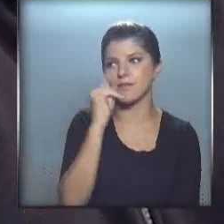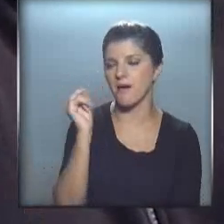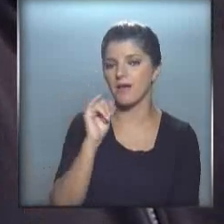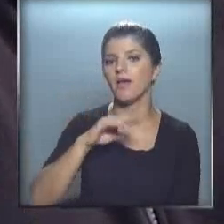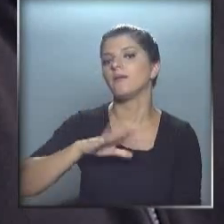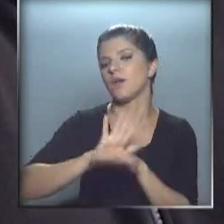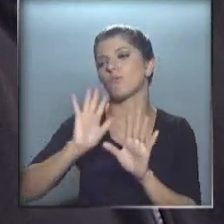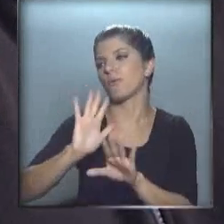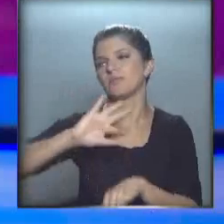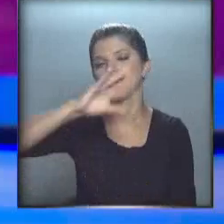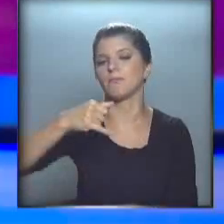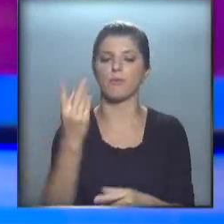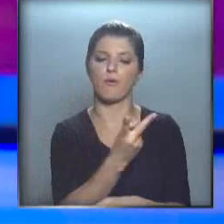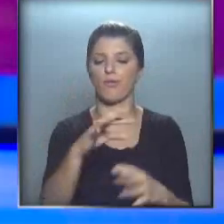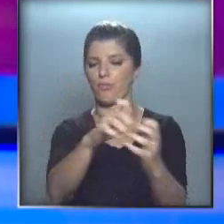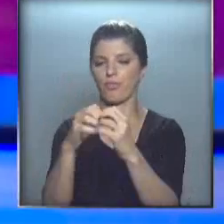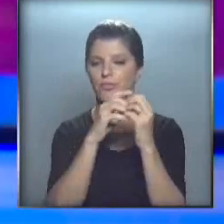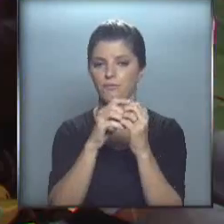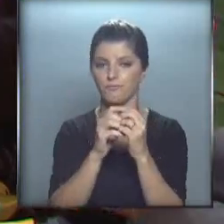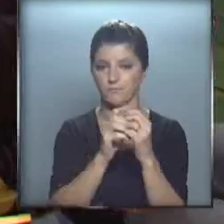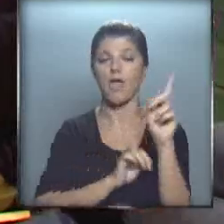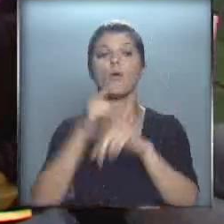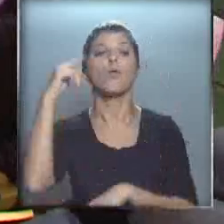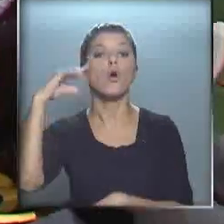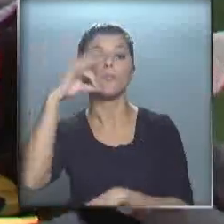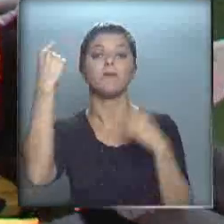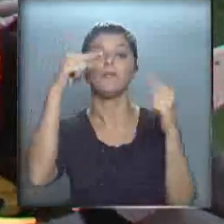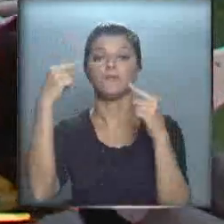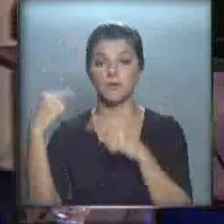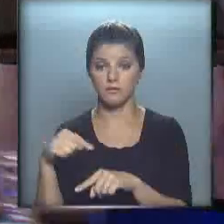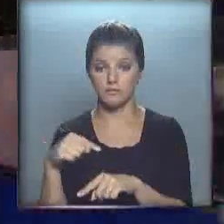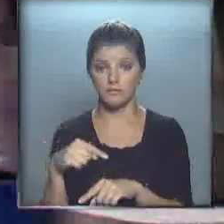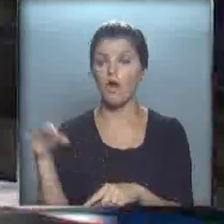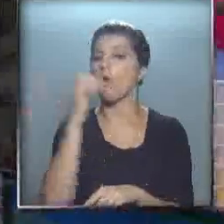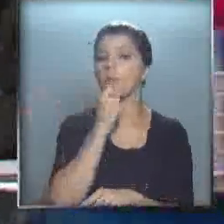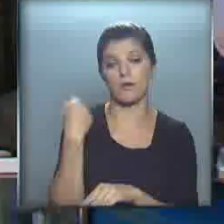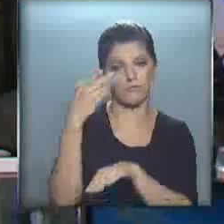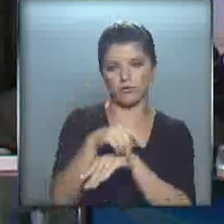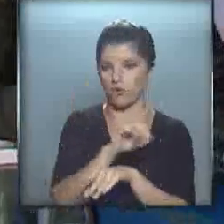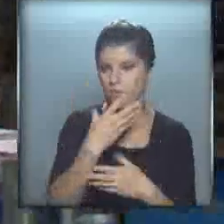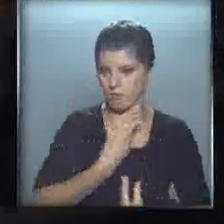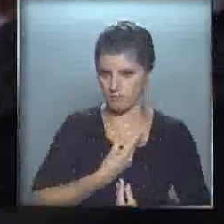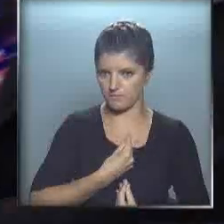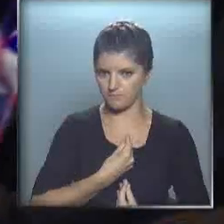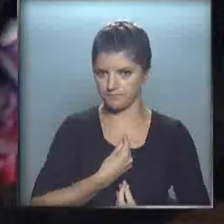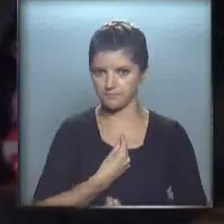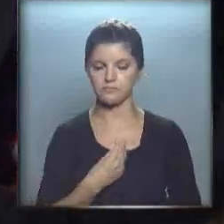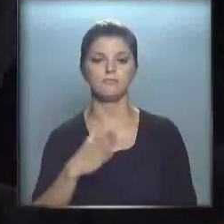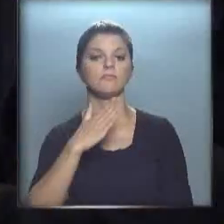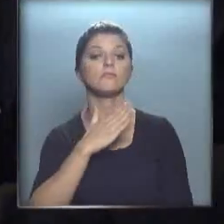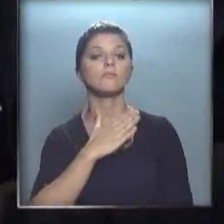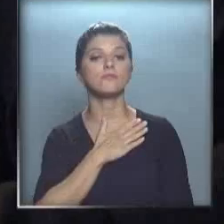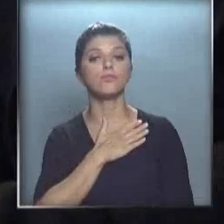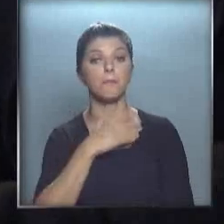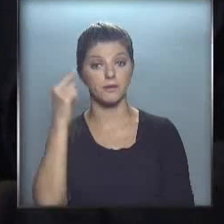aceptan de que se están peleando entre ellos. ¿Alguien que opine diferente acá o se meten o no se meten por miedo, señor? Yo creo que la violencia,